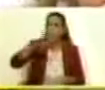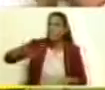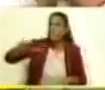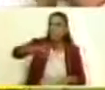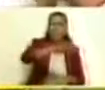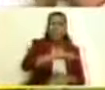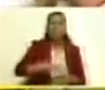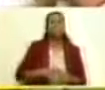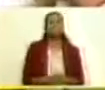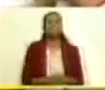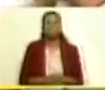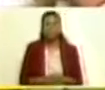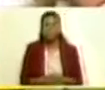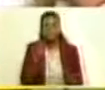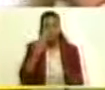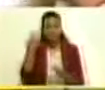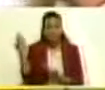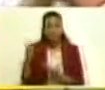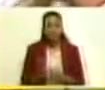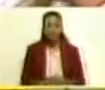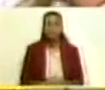niveles.